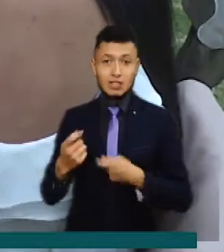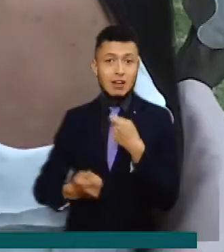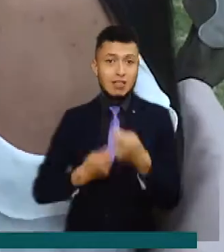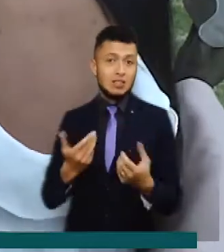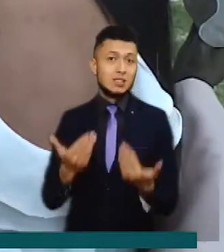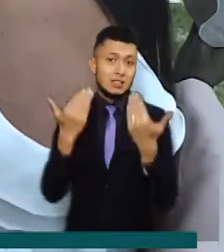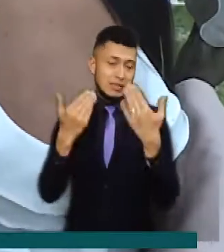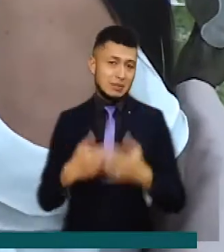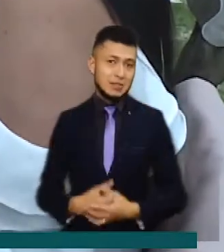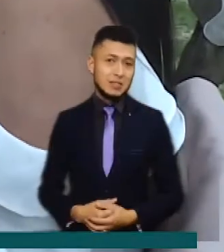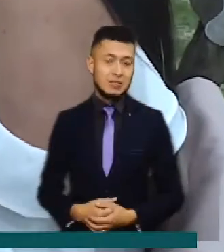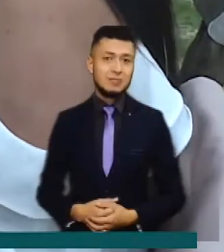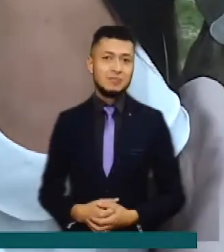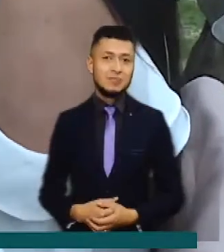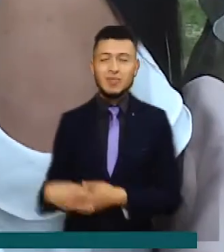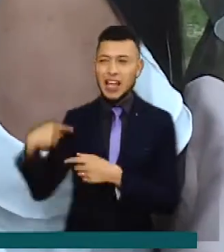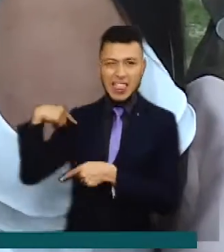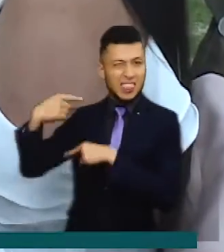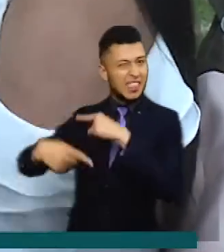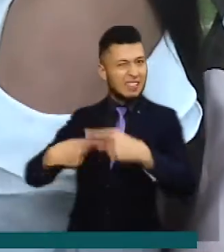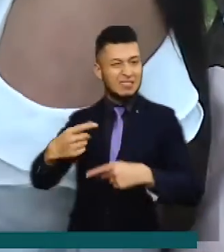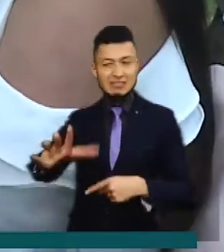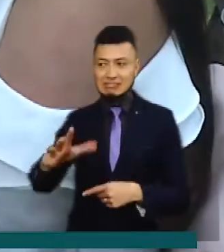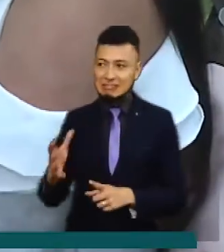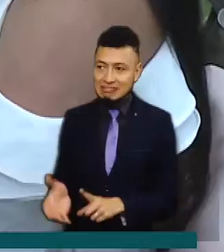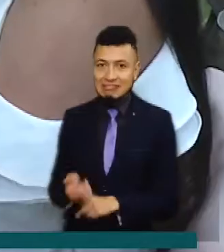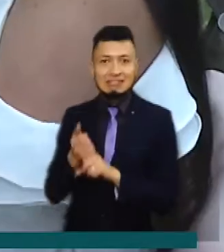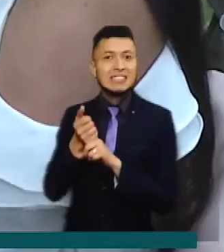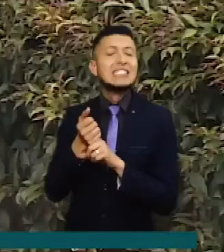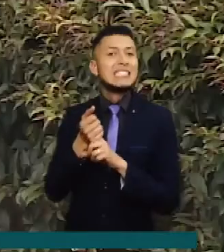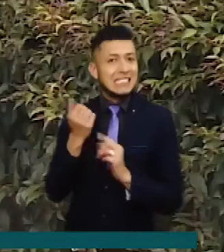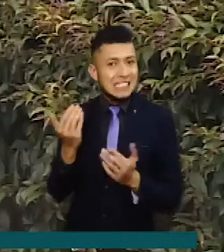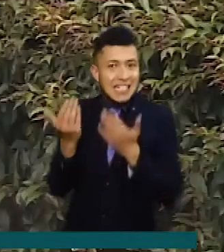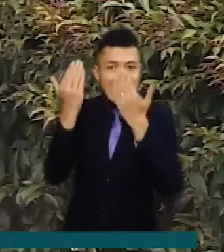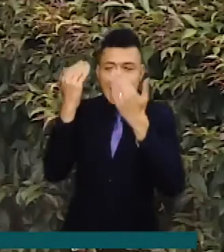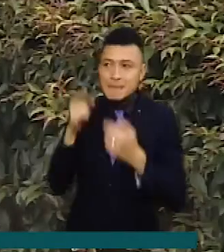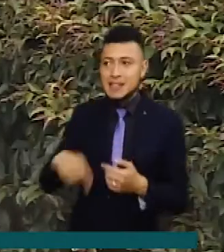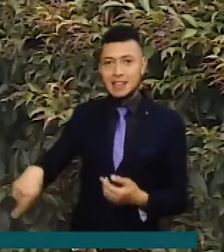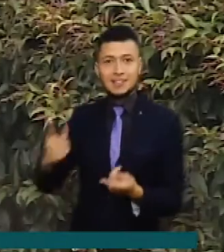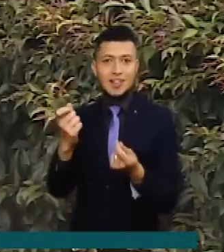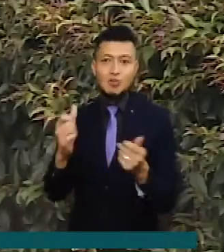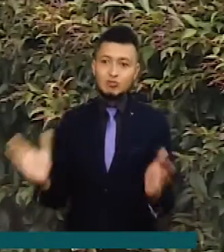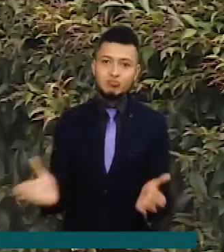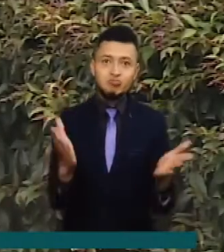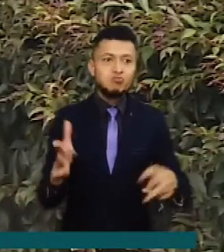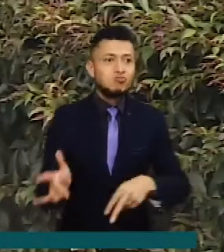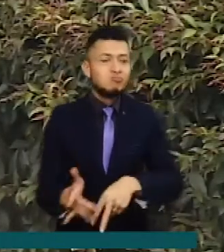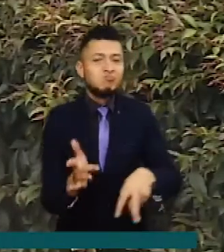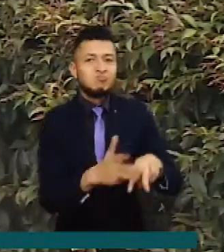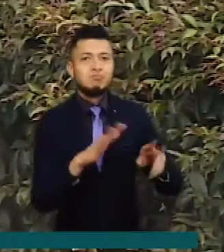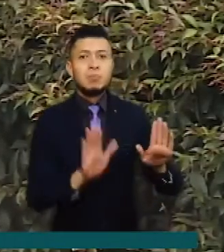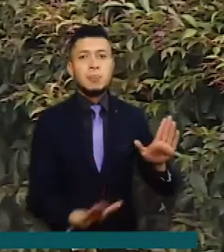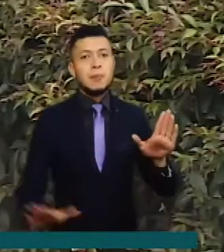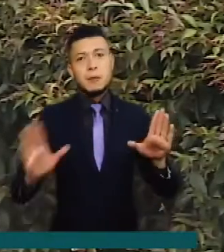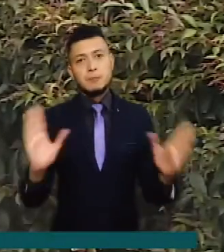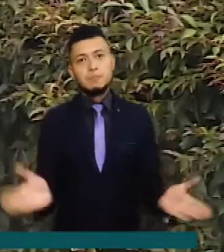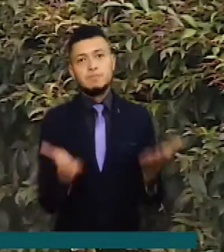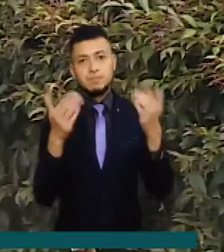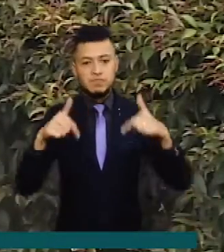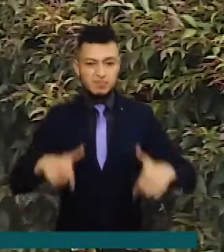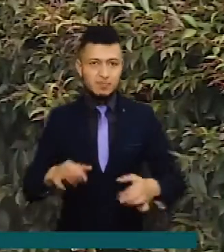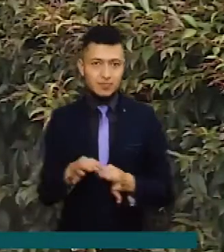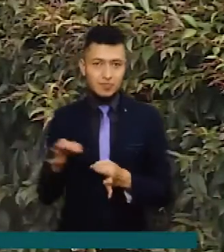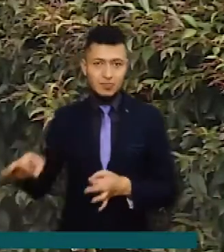lo que trae un beneficio económico para los dueños de estos negocios además de rescatar la tradición este tipo de iniciativas busca también